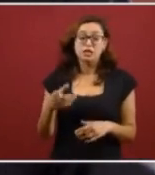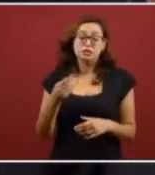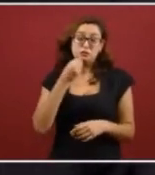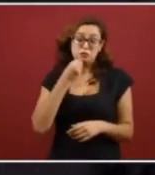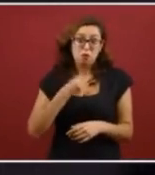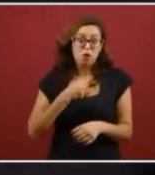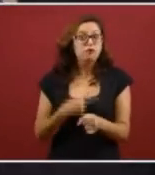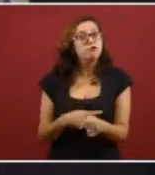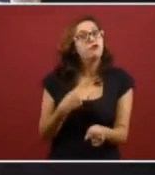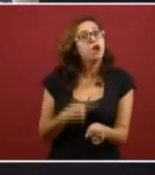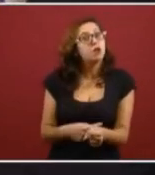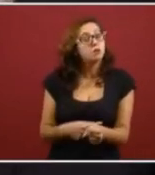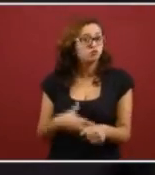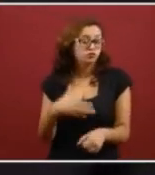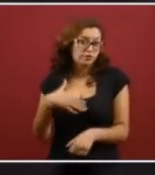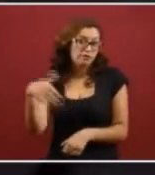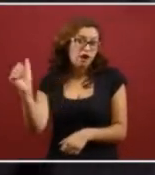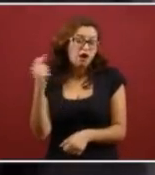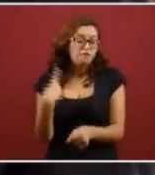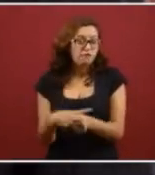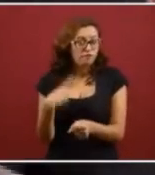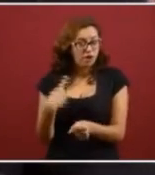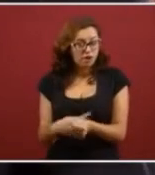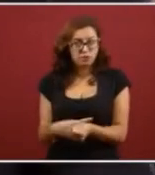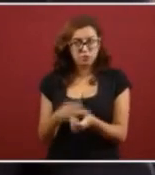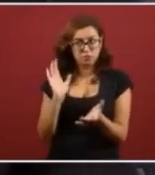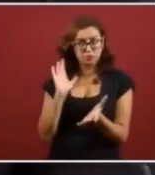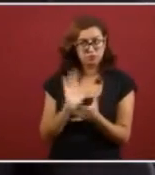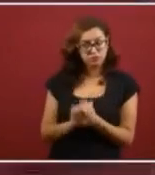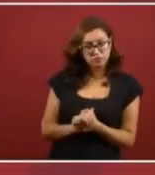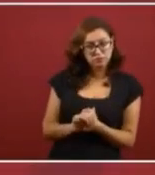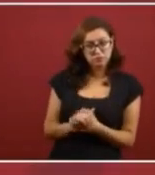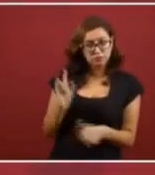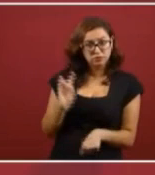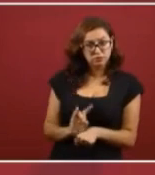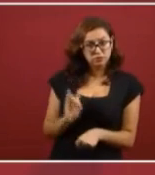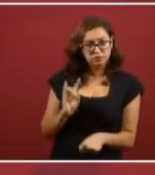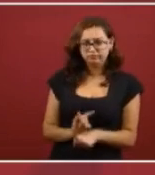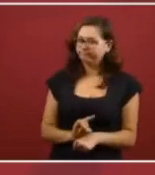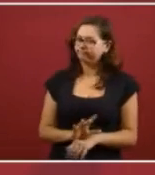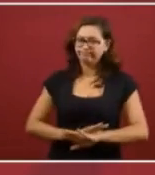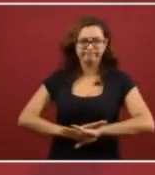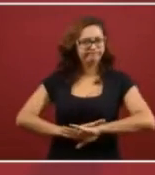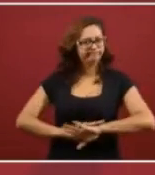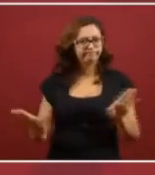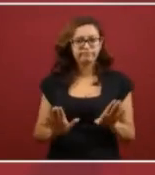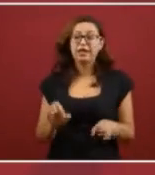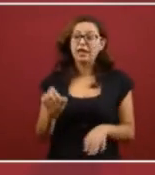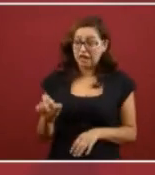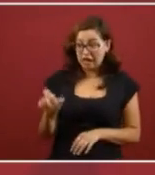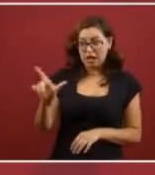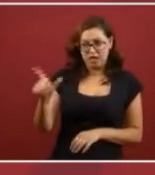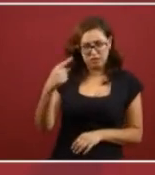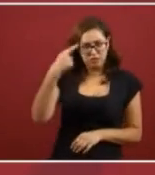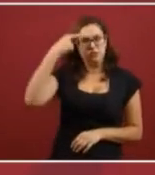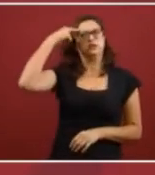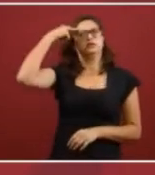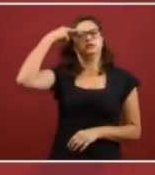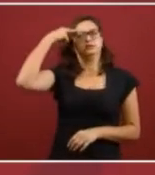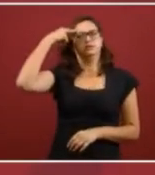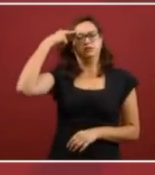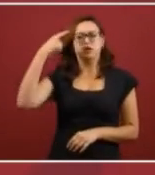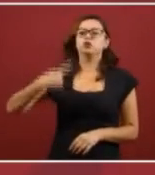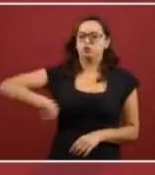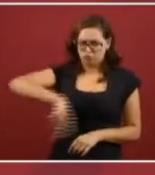in the past they would say they left the government es que because of health reasons. Con no, he's a man with his own criteria.